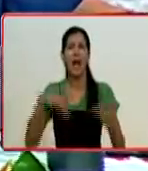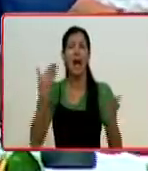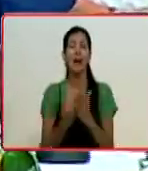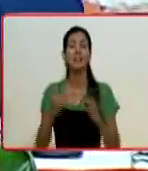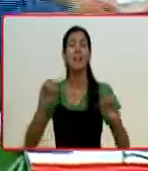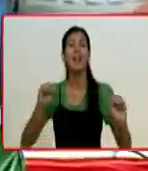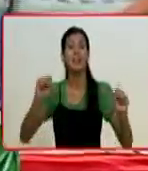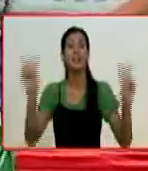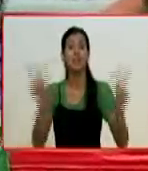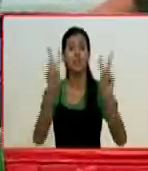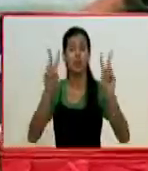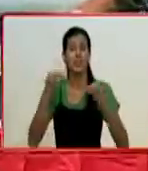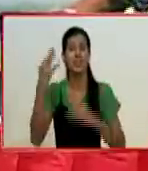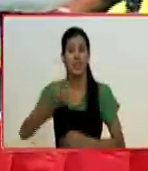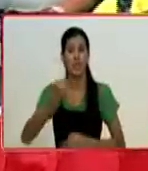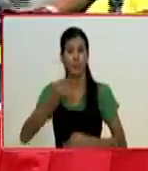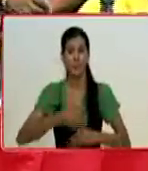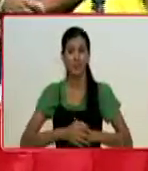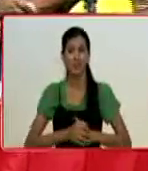siempre!